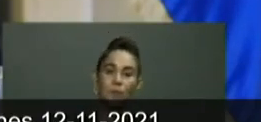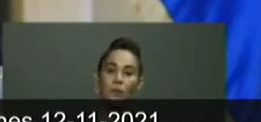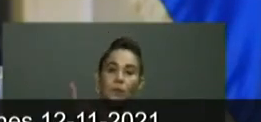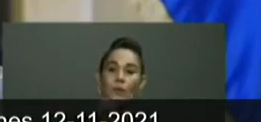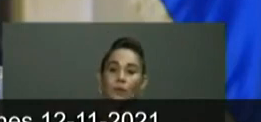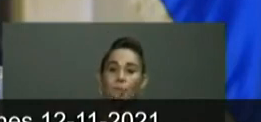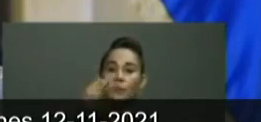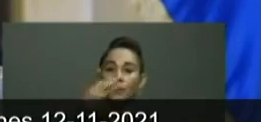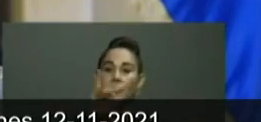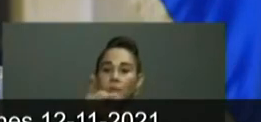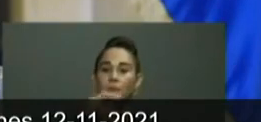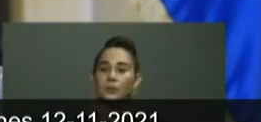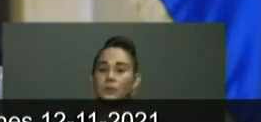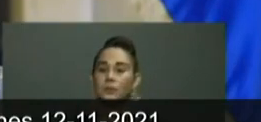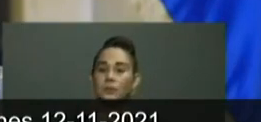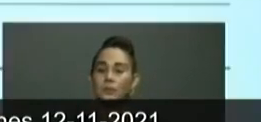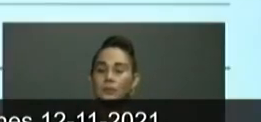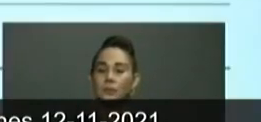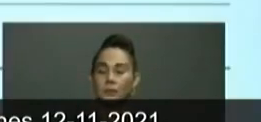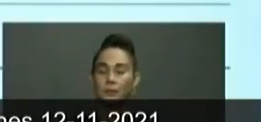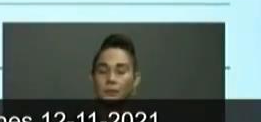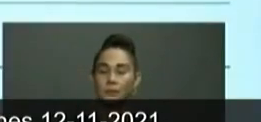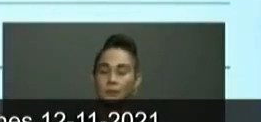el 2018, eso significaba